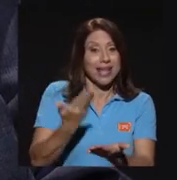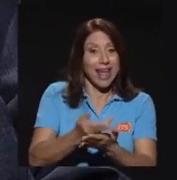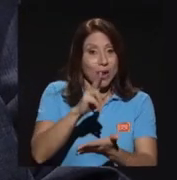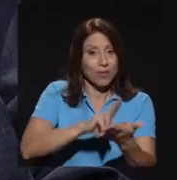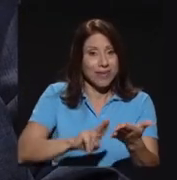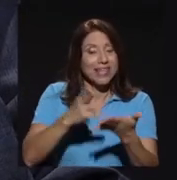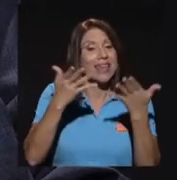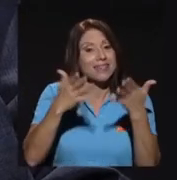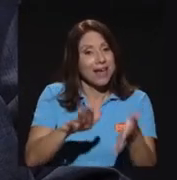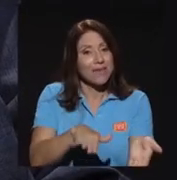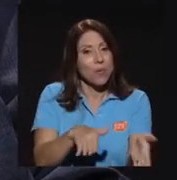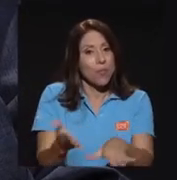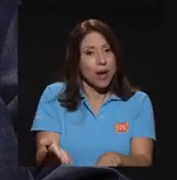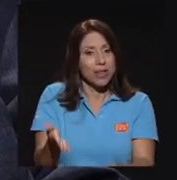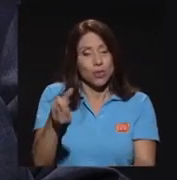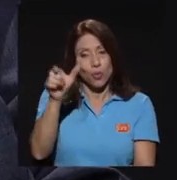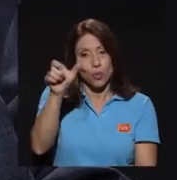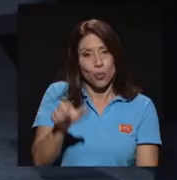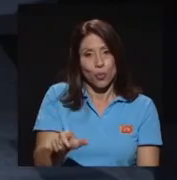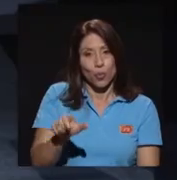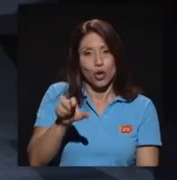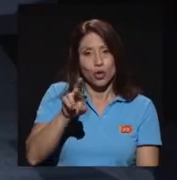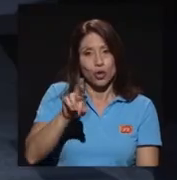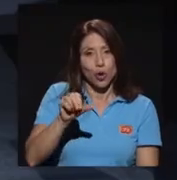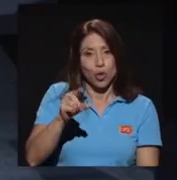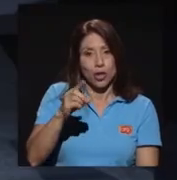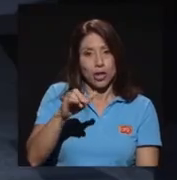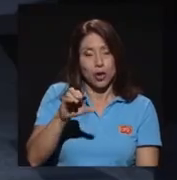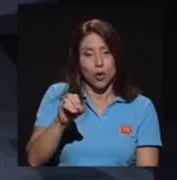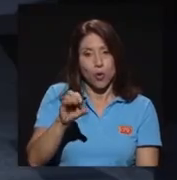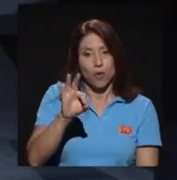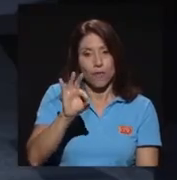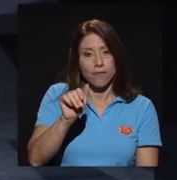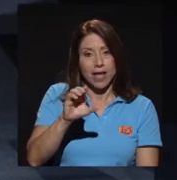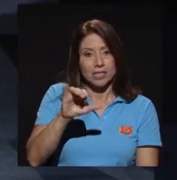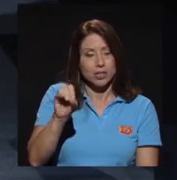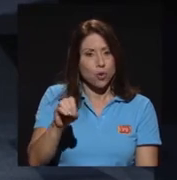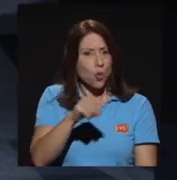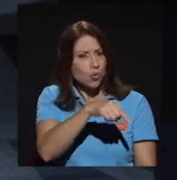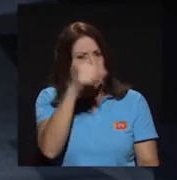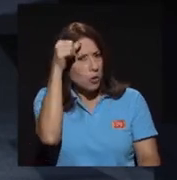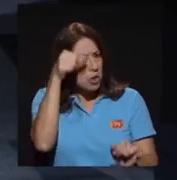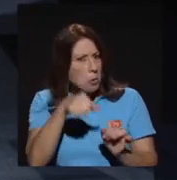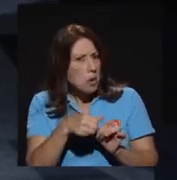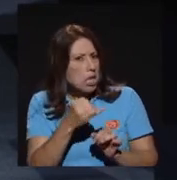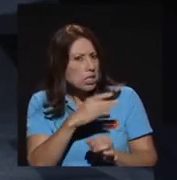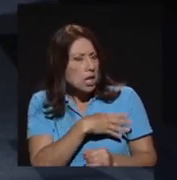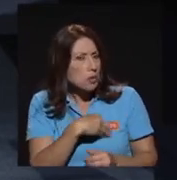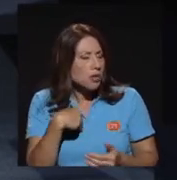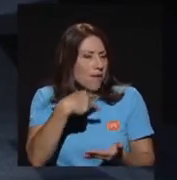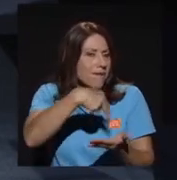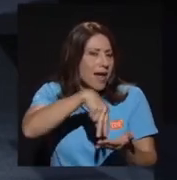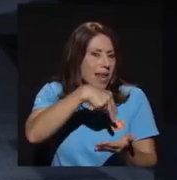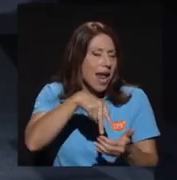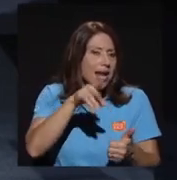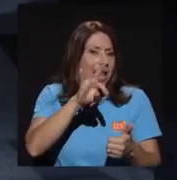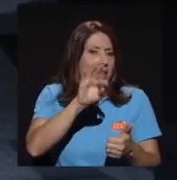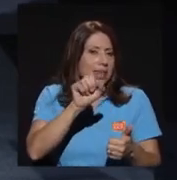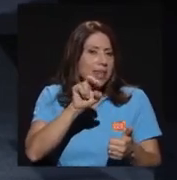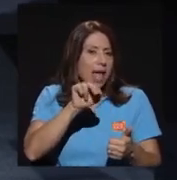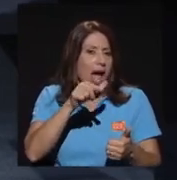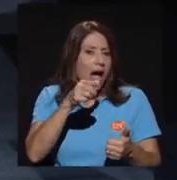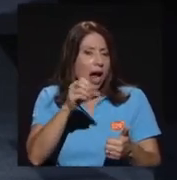él no recuerda que que si le gustaba a bailar tango si le gustaba bailar esos amigos